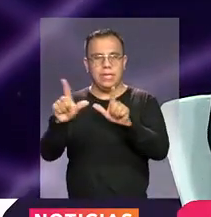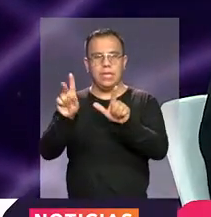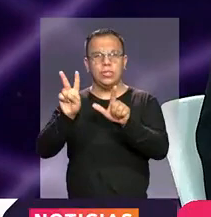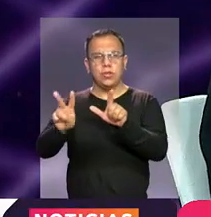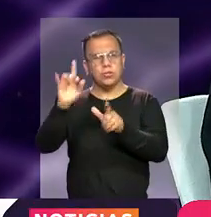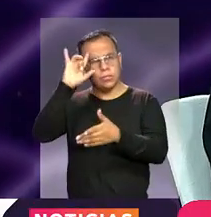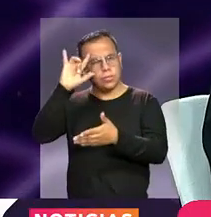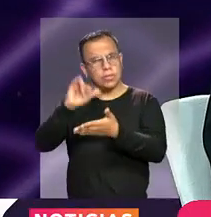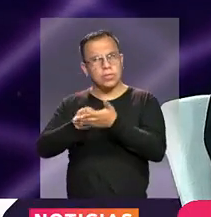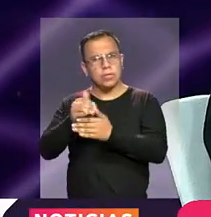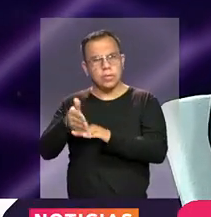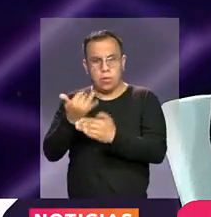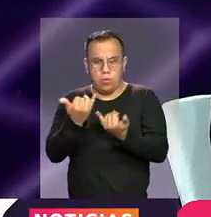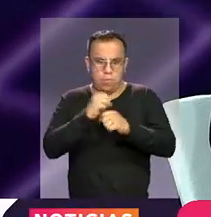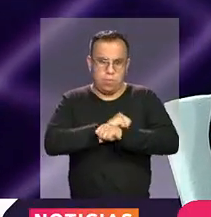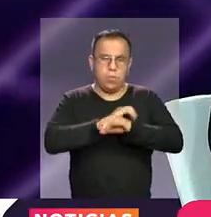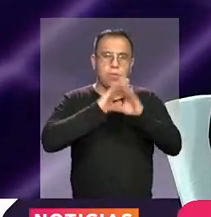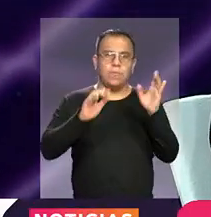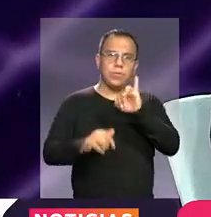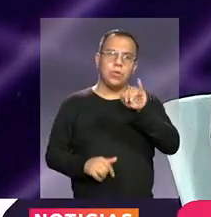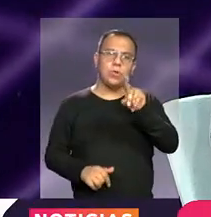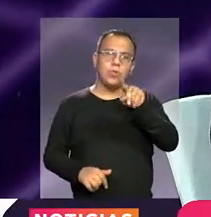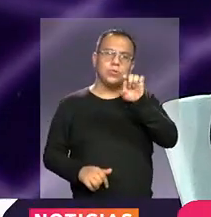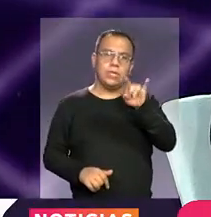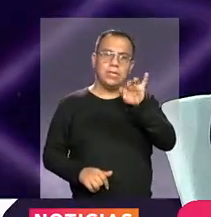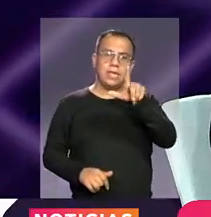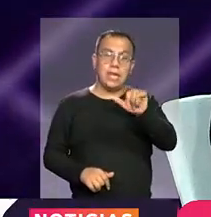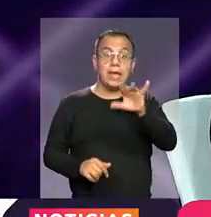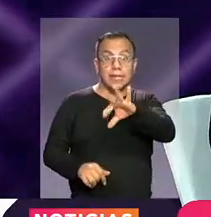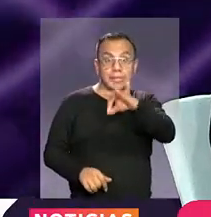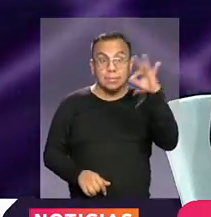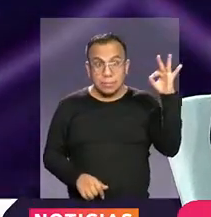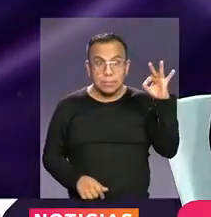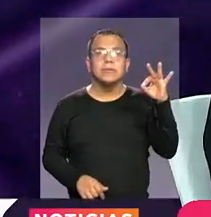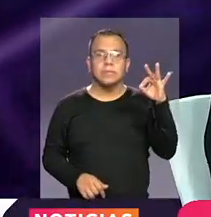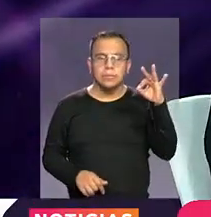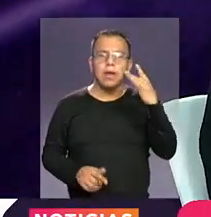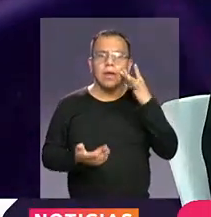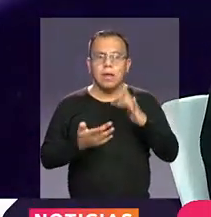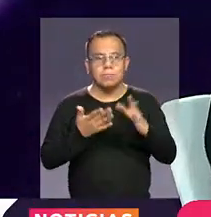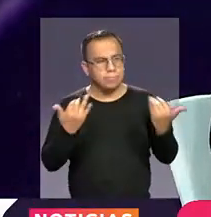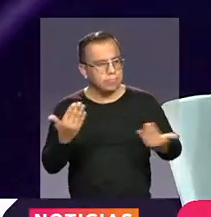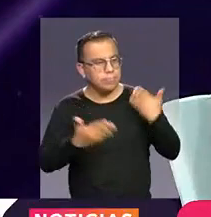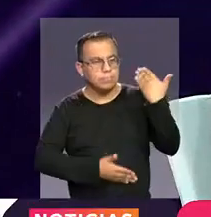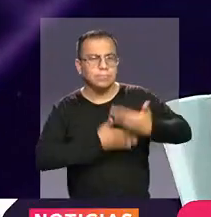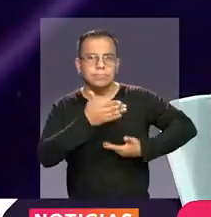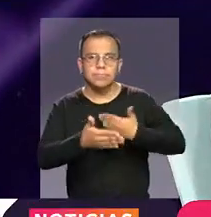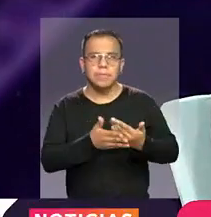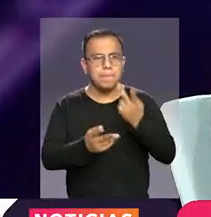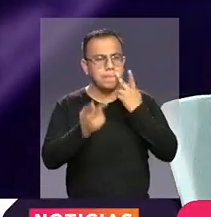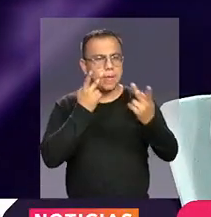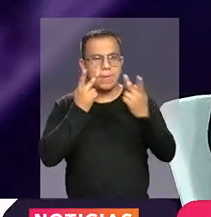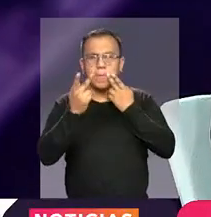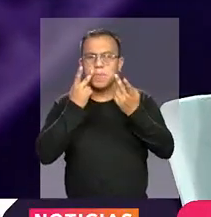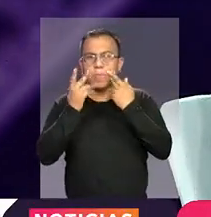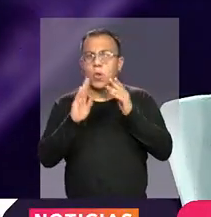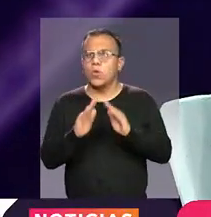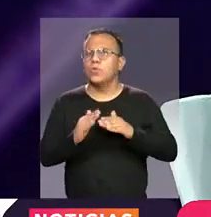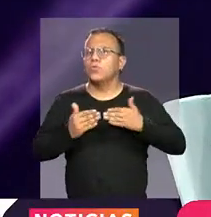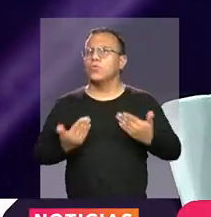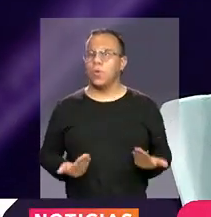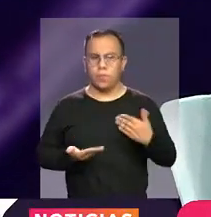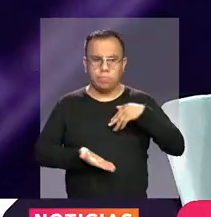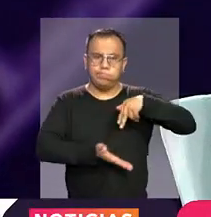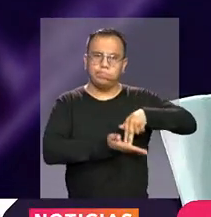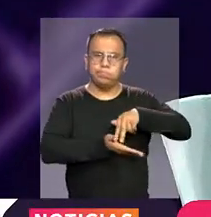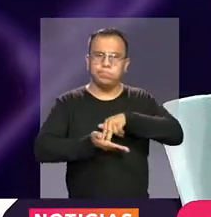no me equivoco que estaba hasta esta mañana y josé tejada dentro de los elegidos entonces ahí vamos a empezar a ver también cómo se van a posicionar